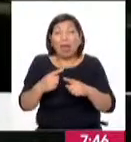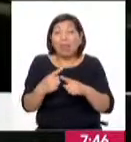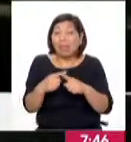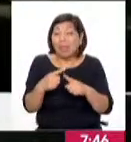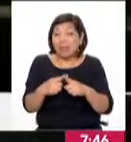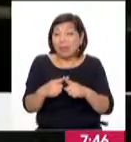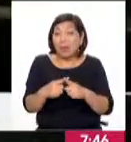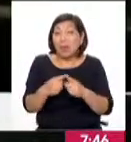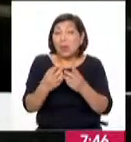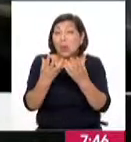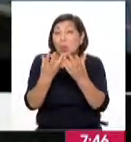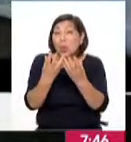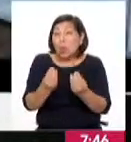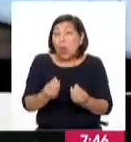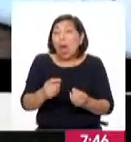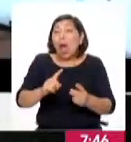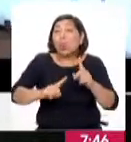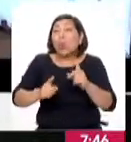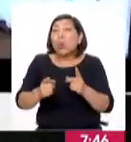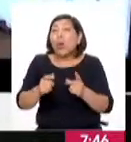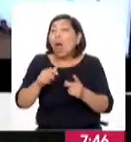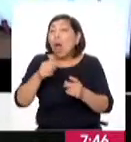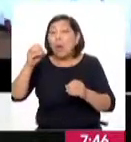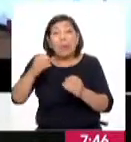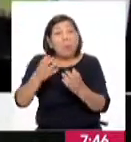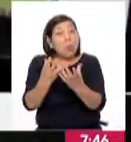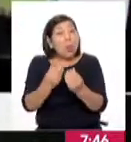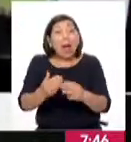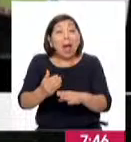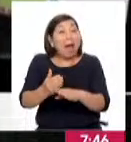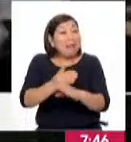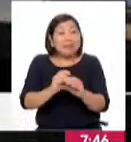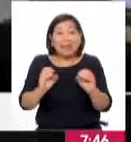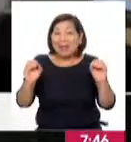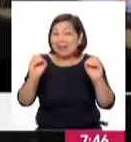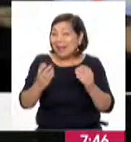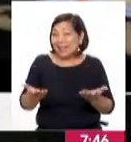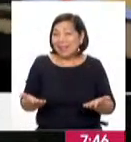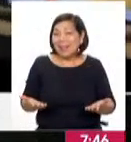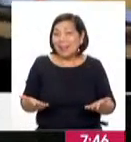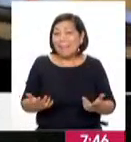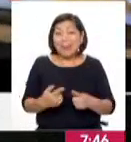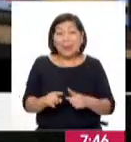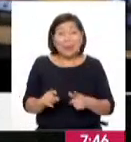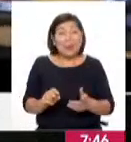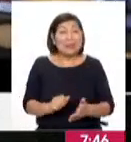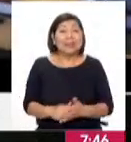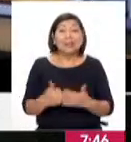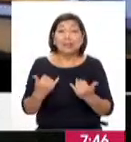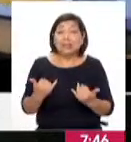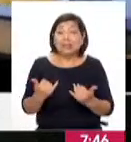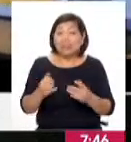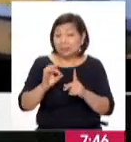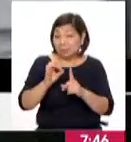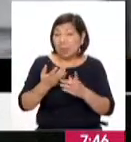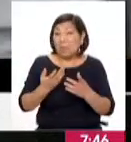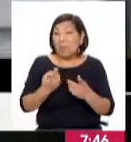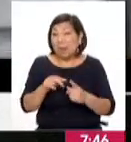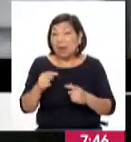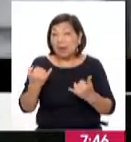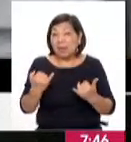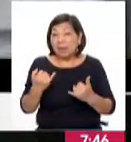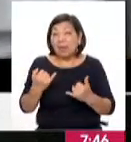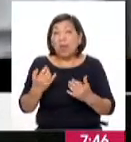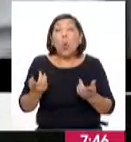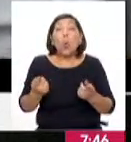cuanto a las sequías Exactamente eso no eso no pasaba antes y y lo interesante es que el pronóstico también para el trimestre